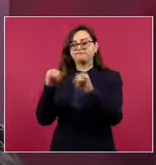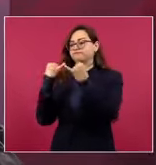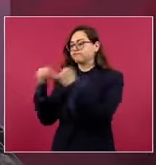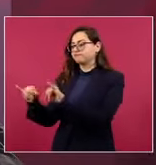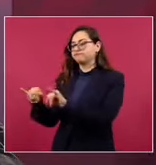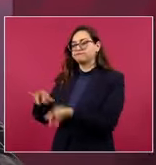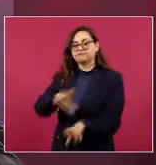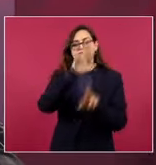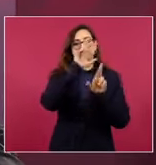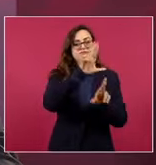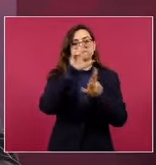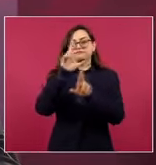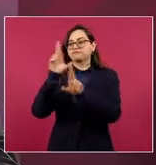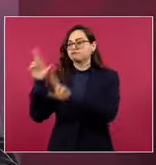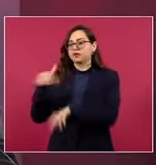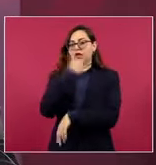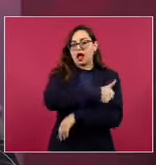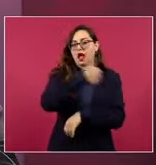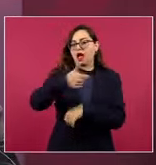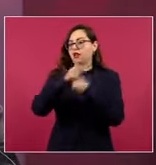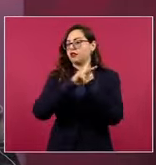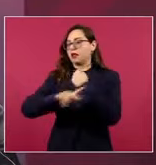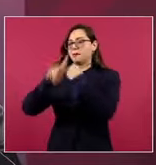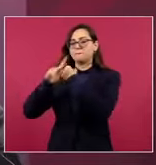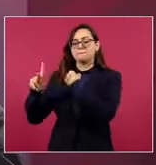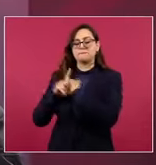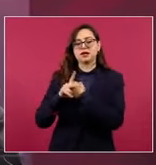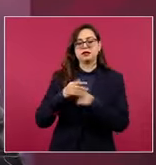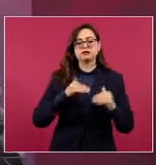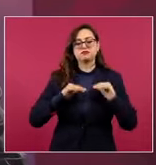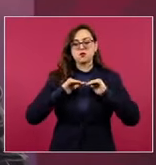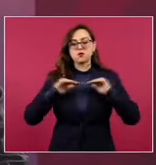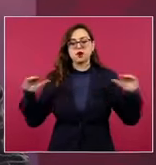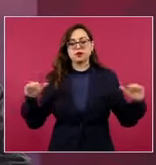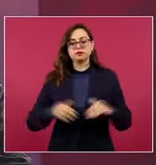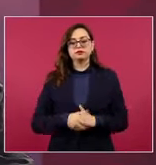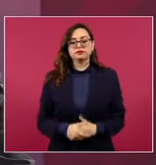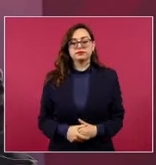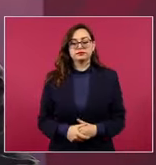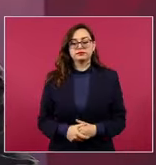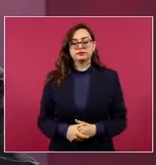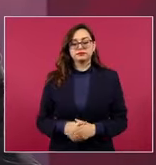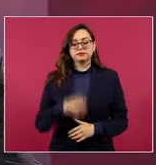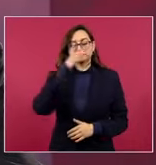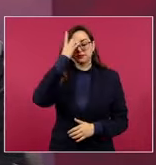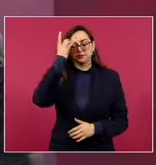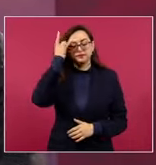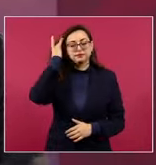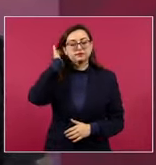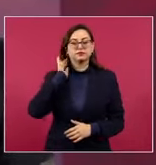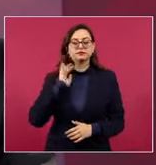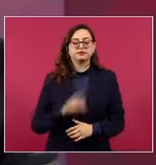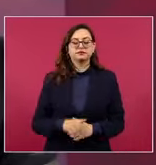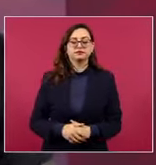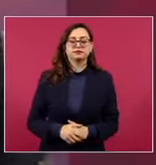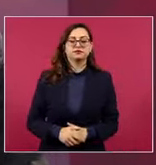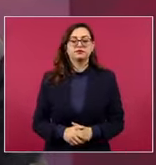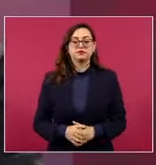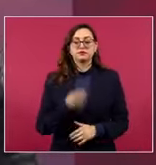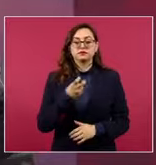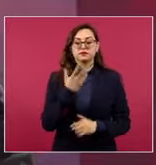y respeto a las soberanías de todos los pueblos. Ese es el planteamiento. Lo de